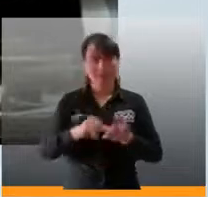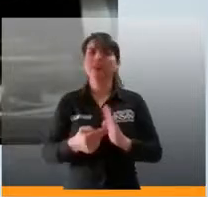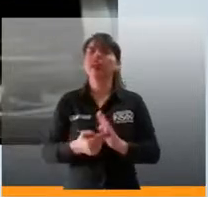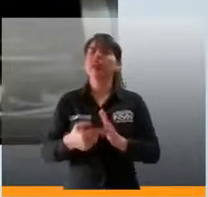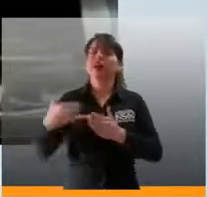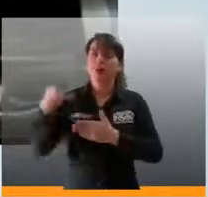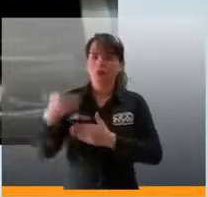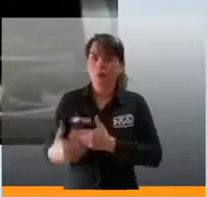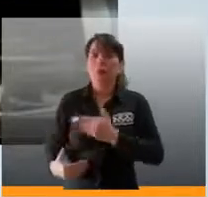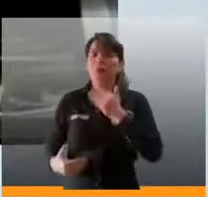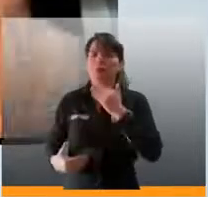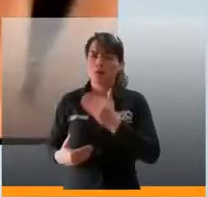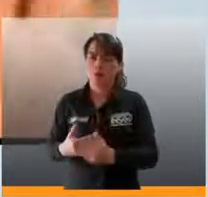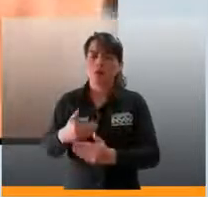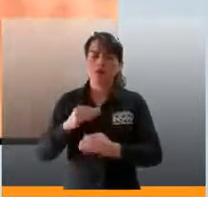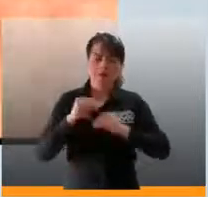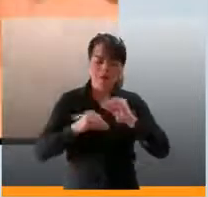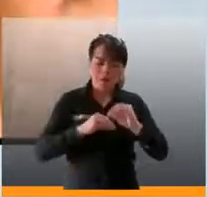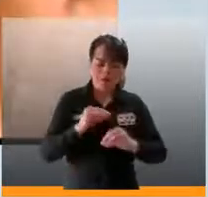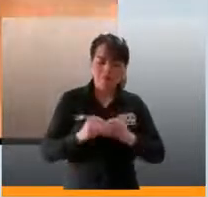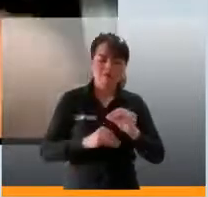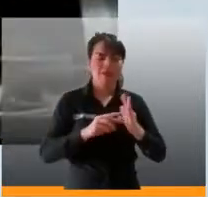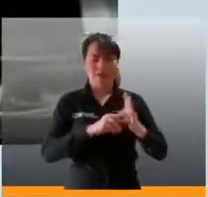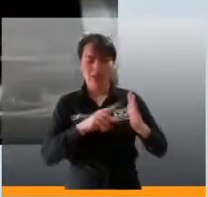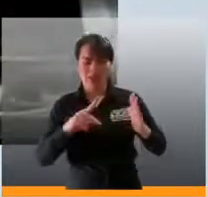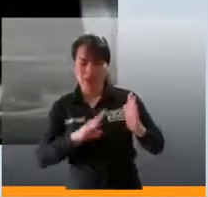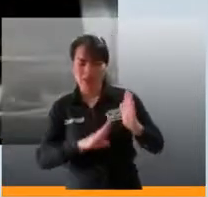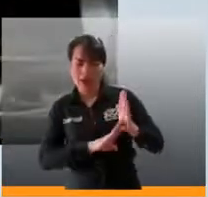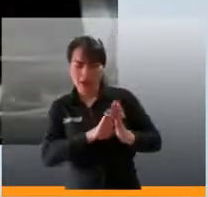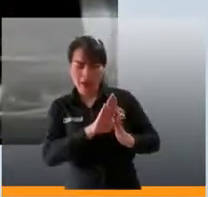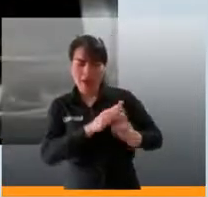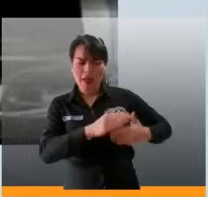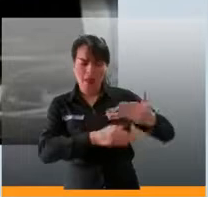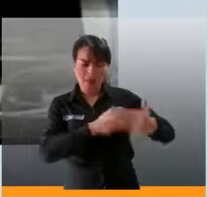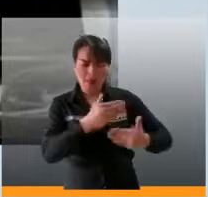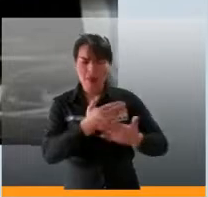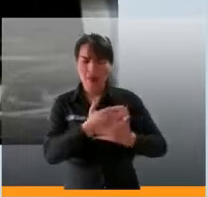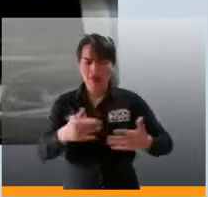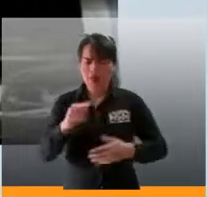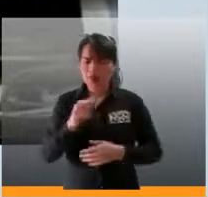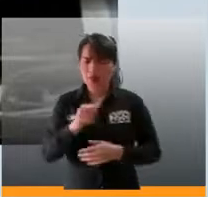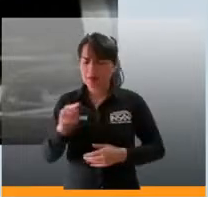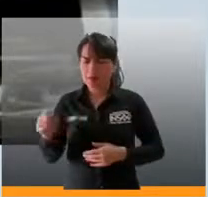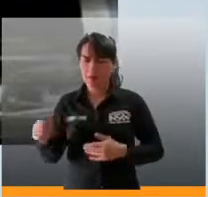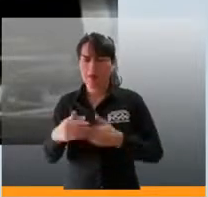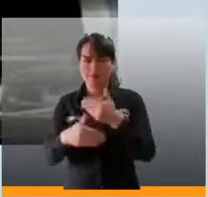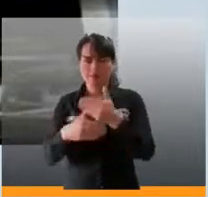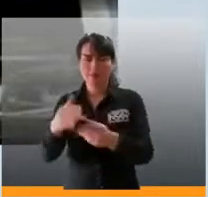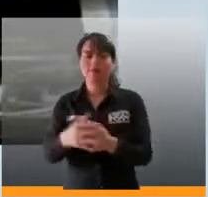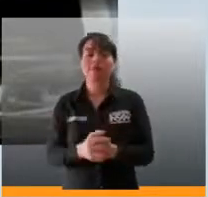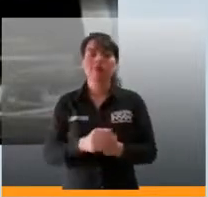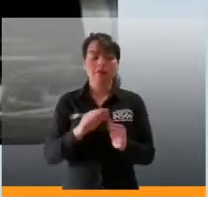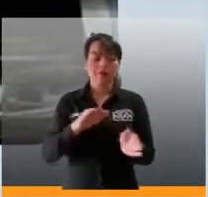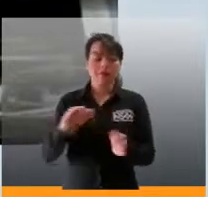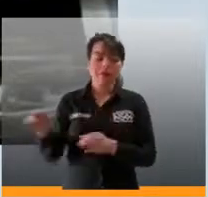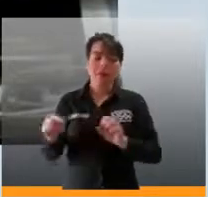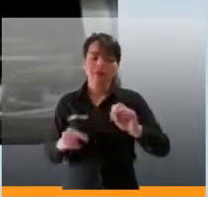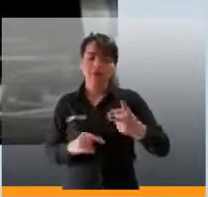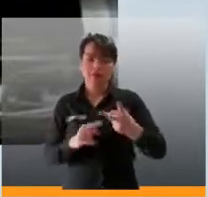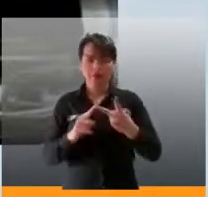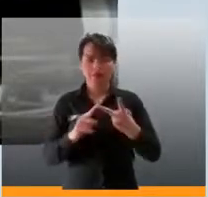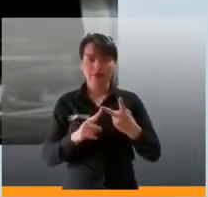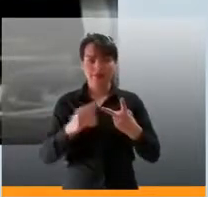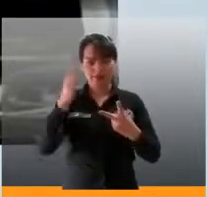todo un plan de desarrollo de infraestructura de tecnología, primer elemento. En segundo lugar, un centro muy potente,